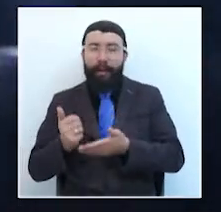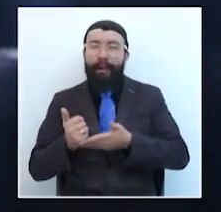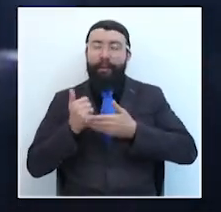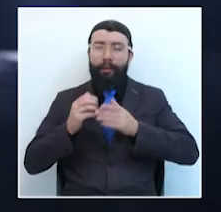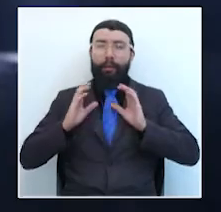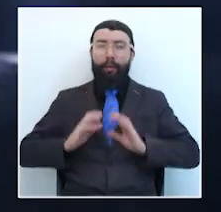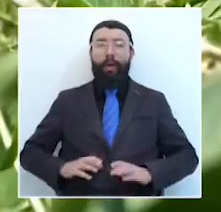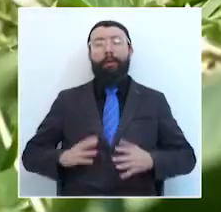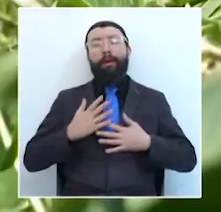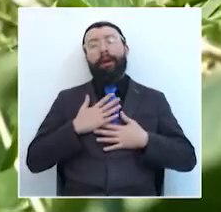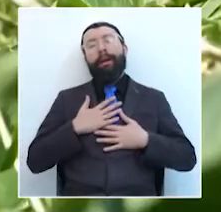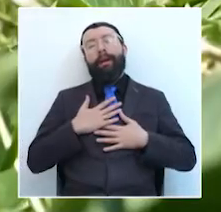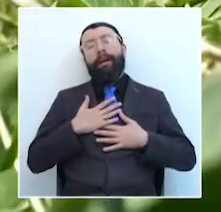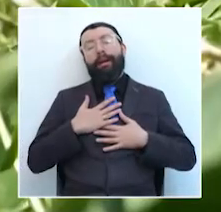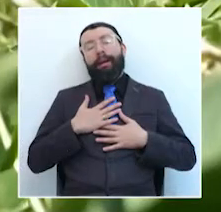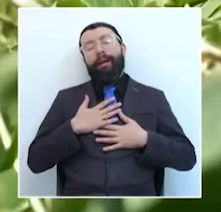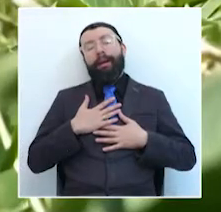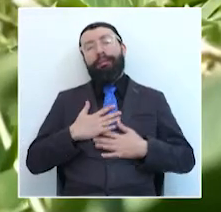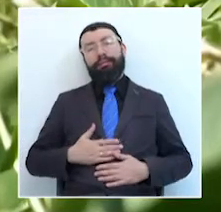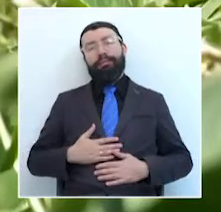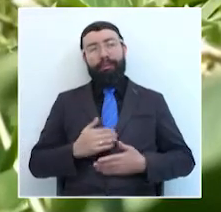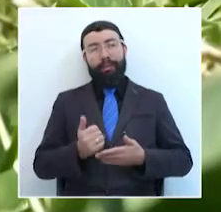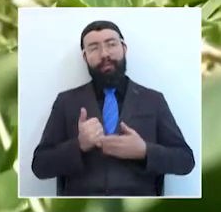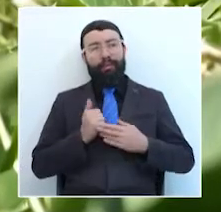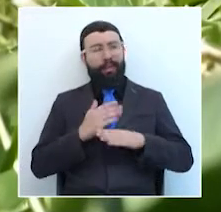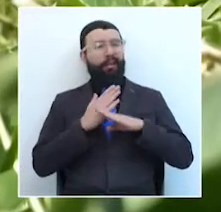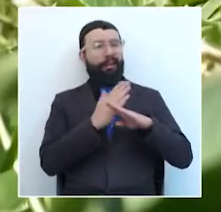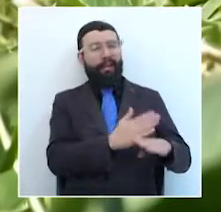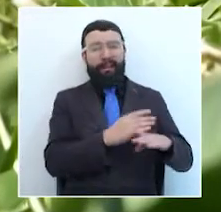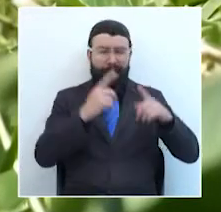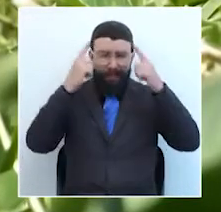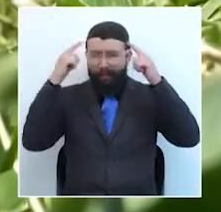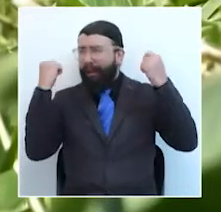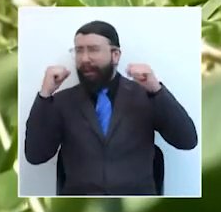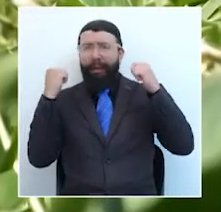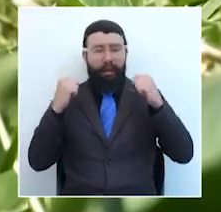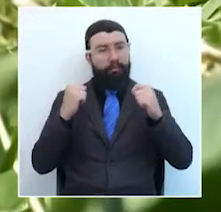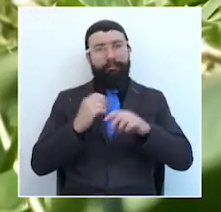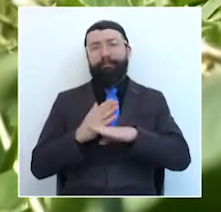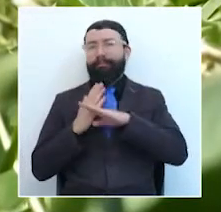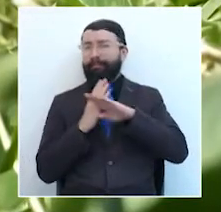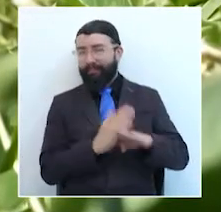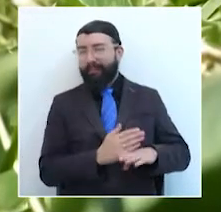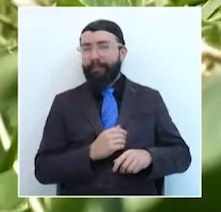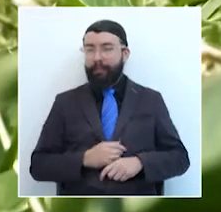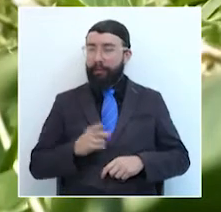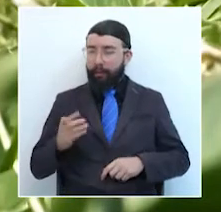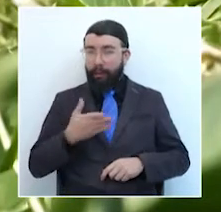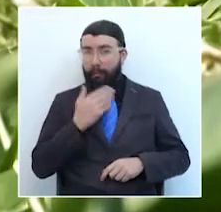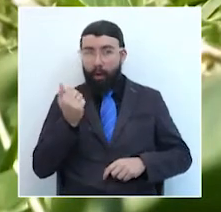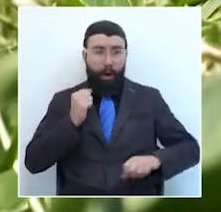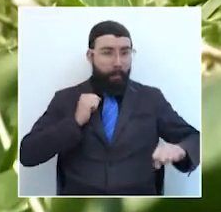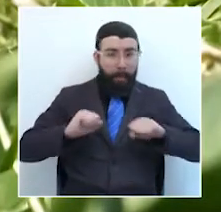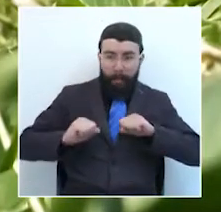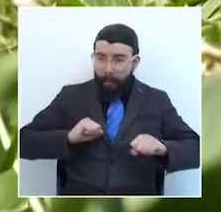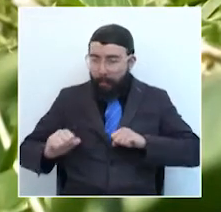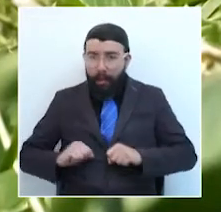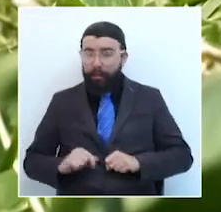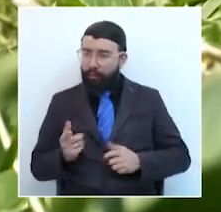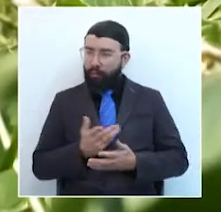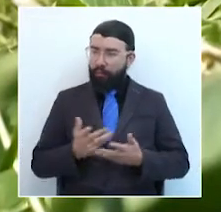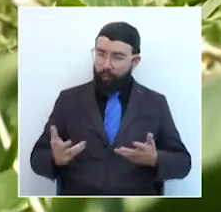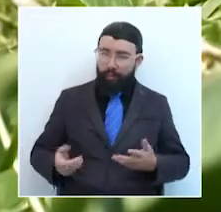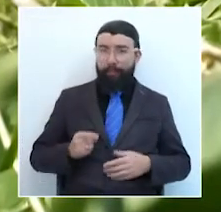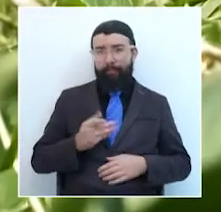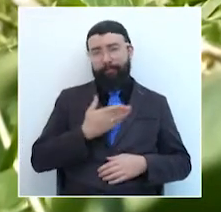y ayuda a alejar las preocupaciones esto se ve reflejado en un menor nivel de actividad cortical que lleva a un